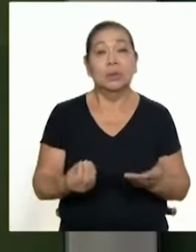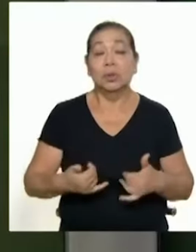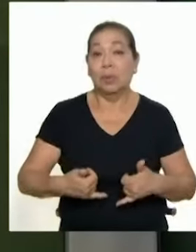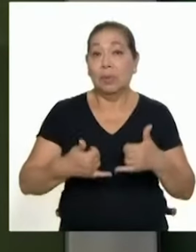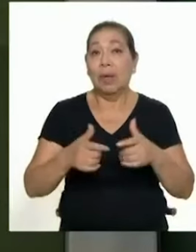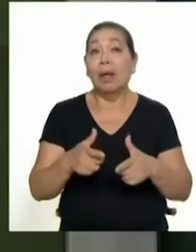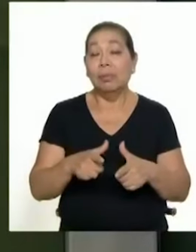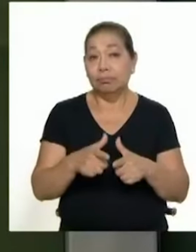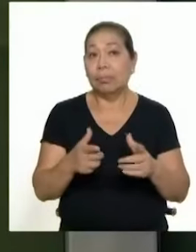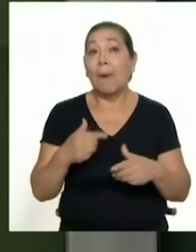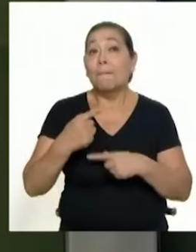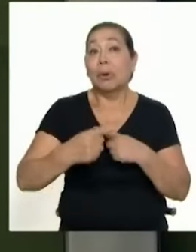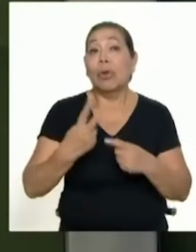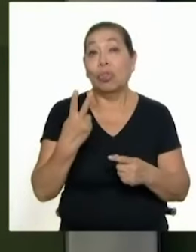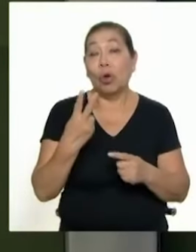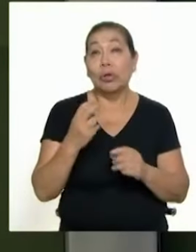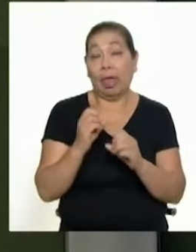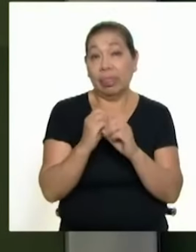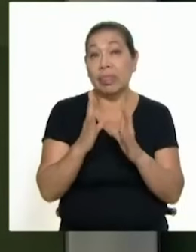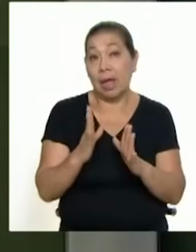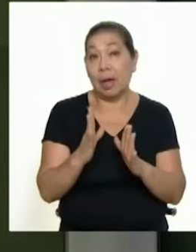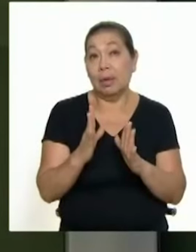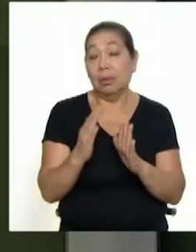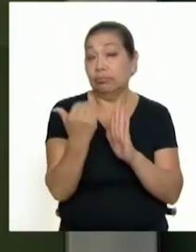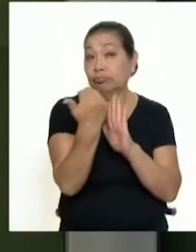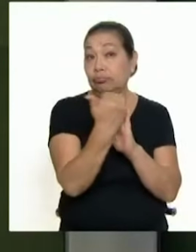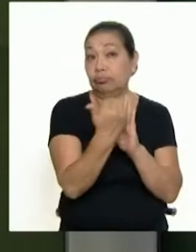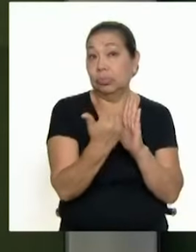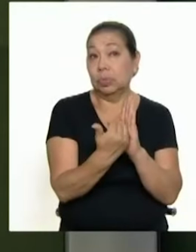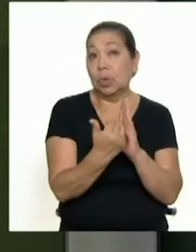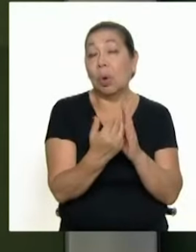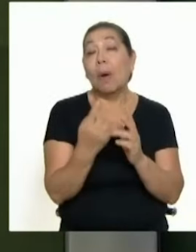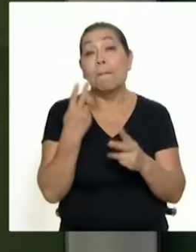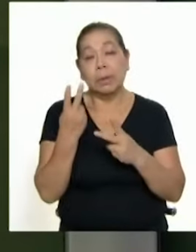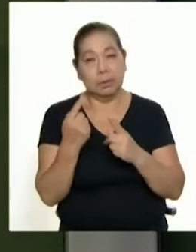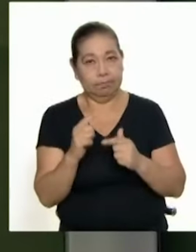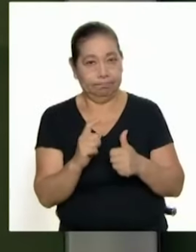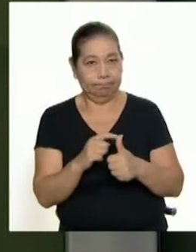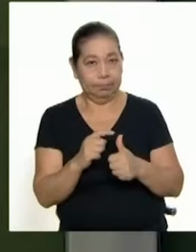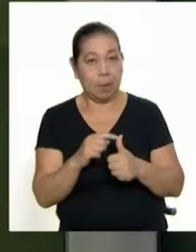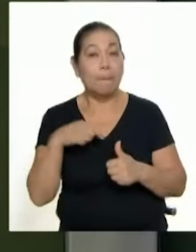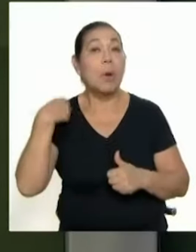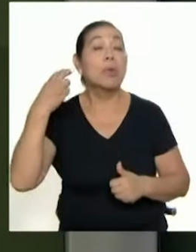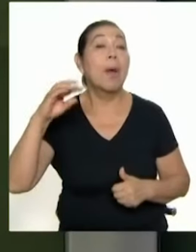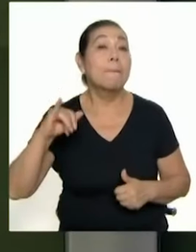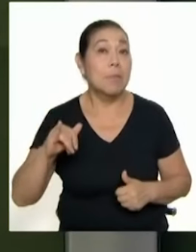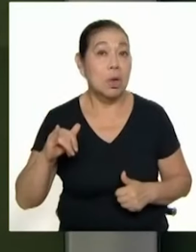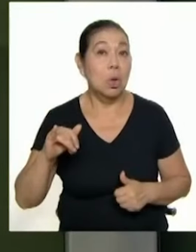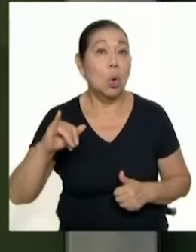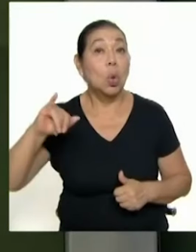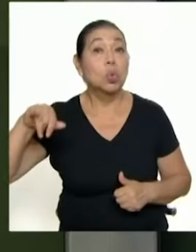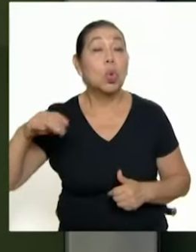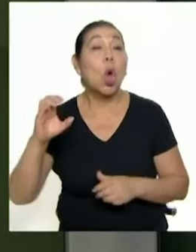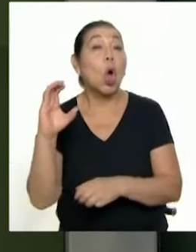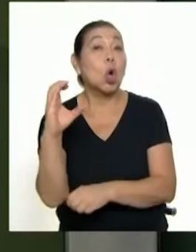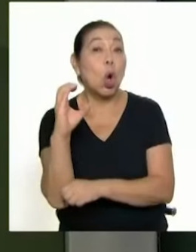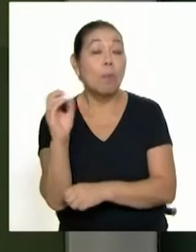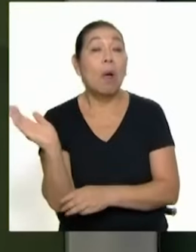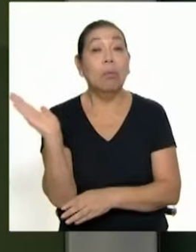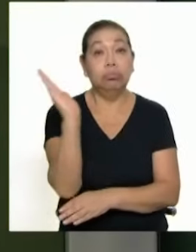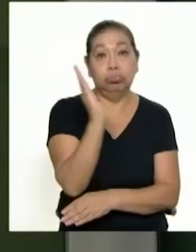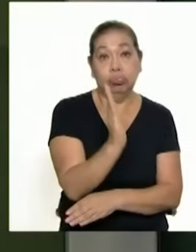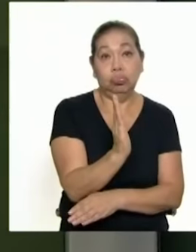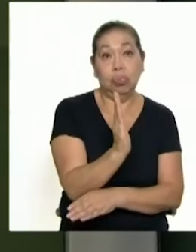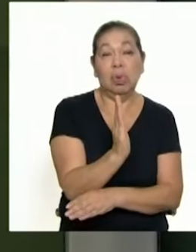Copa Libertadores. Las próximas 2 fechas que tendrán el certamen continental serán como visitante, arrancando el próximo miércoles ante Junior en Colombia y luego